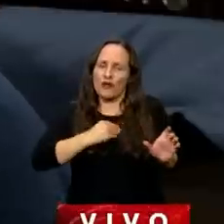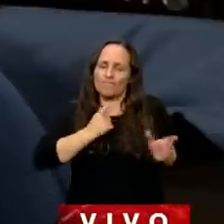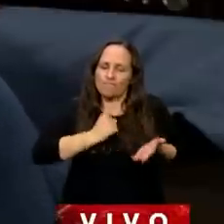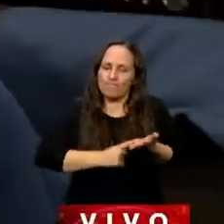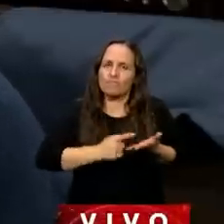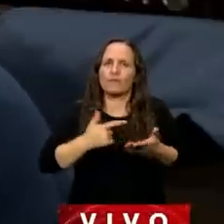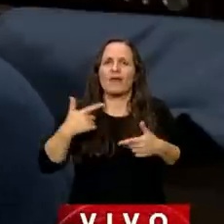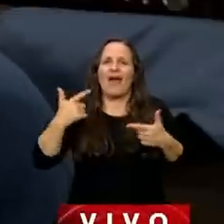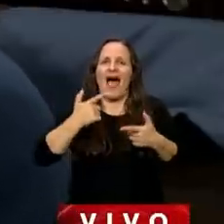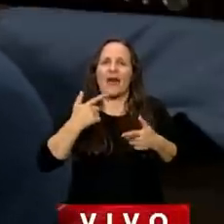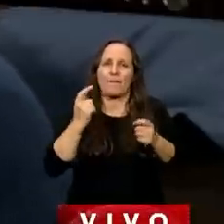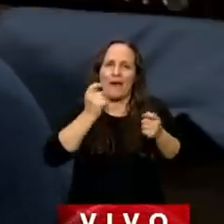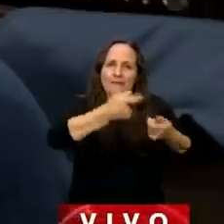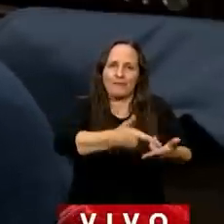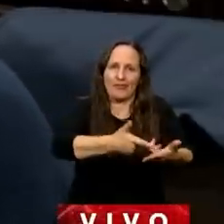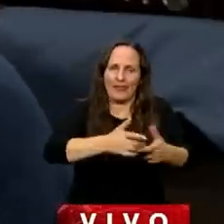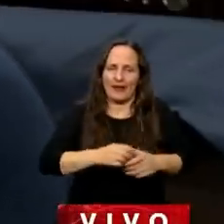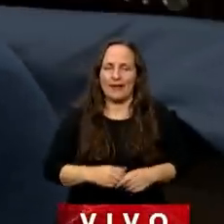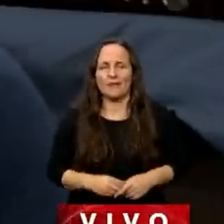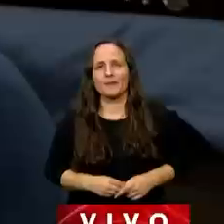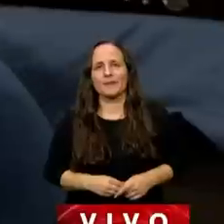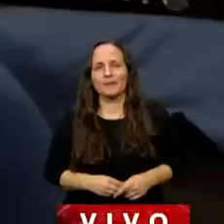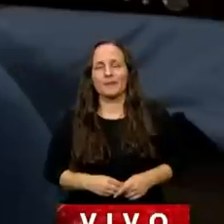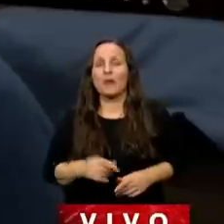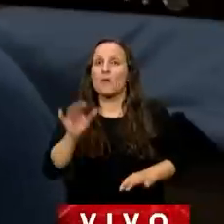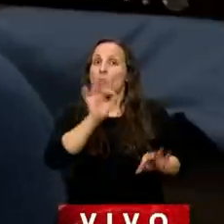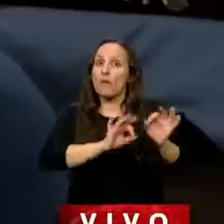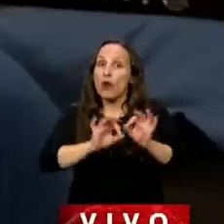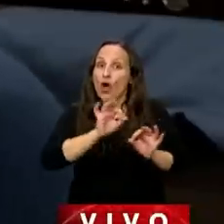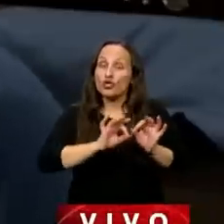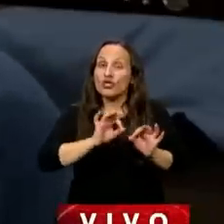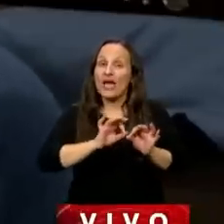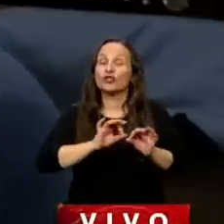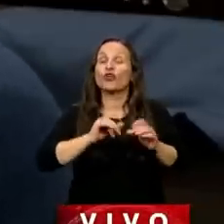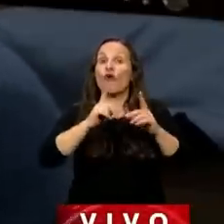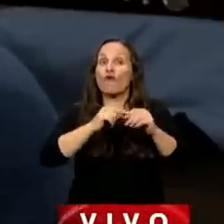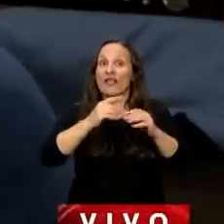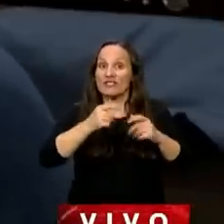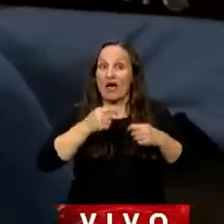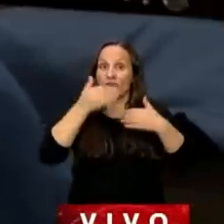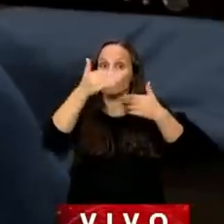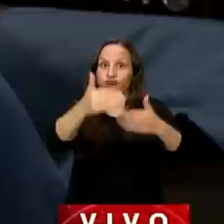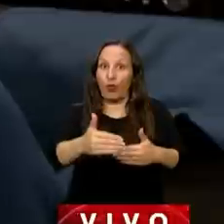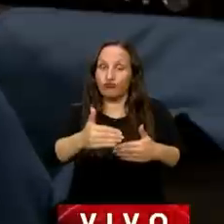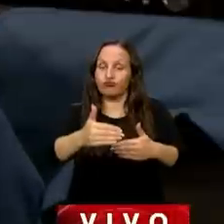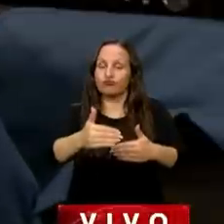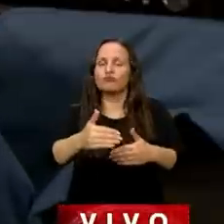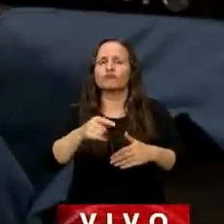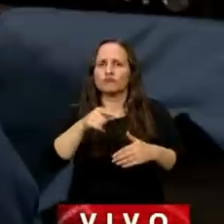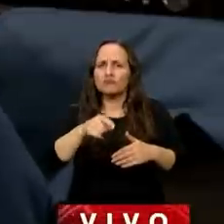armas de fuego. También ese proyecto que prorroga la vigencia establece